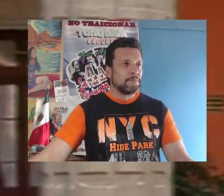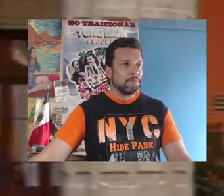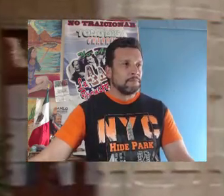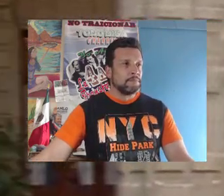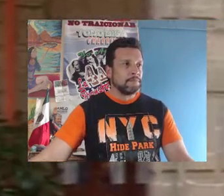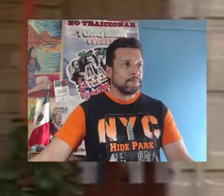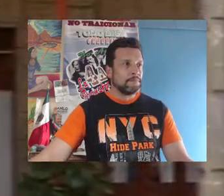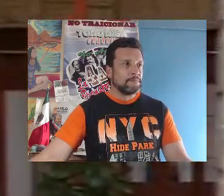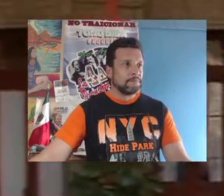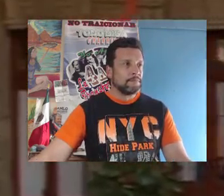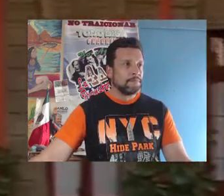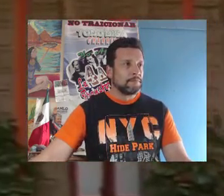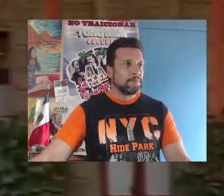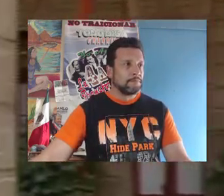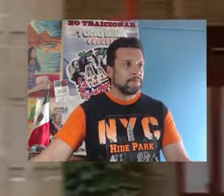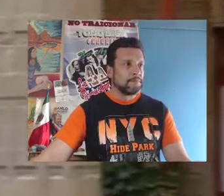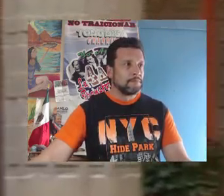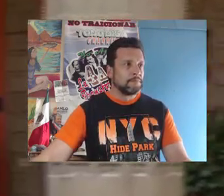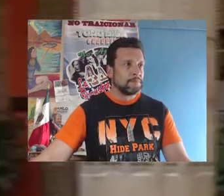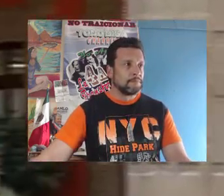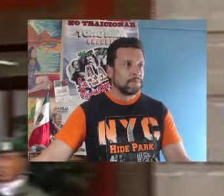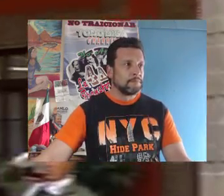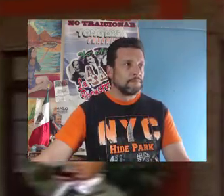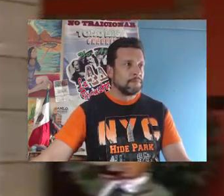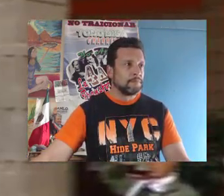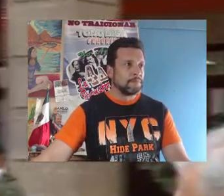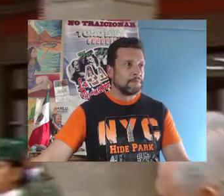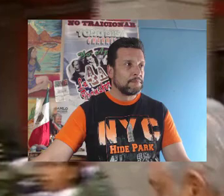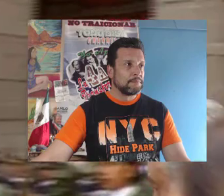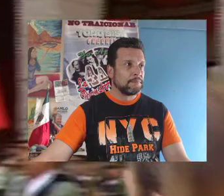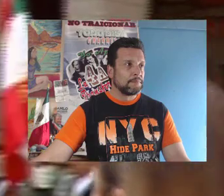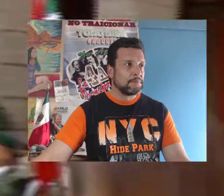de bandera para saludar a nuestro lábaro patrio.